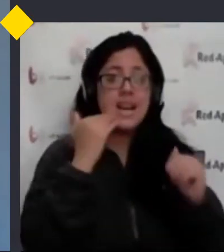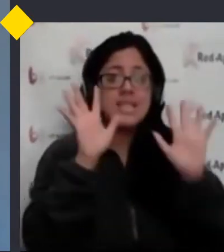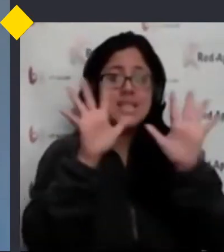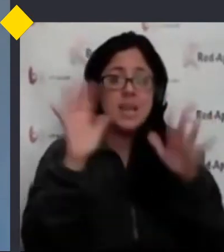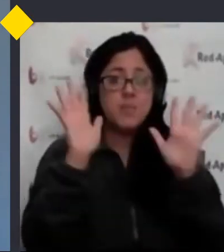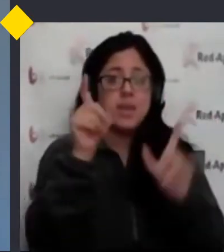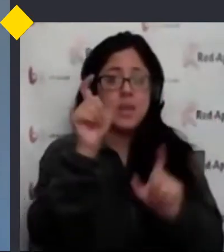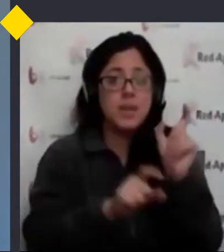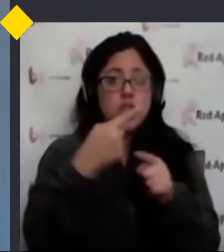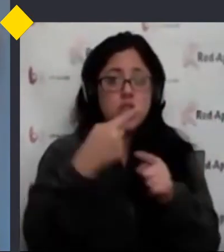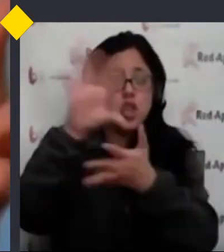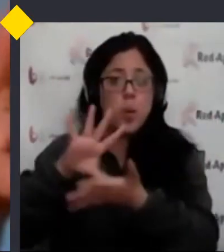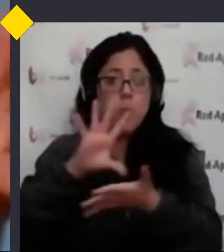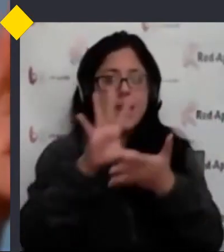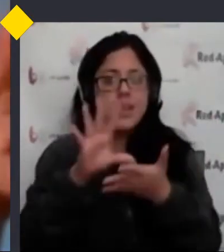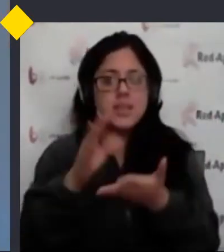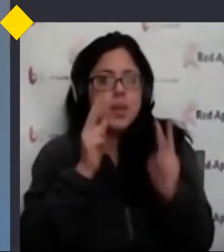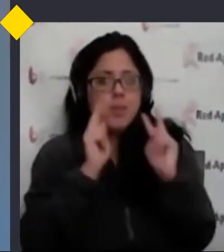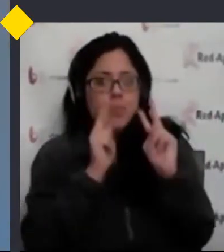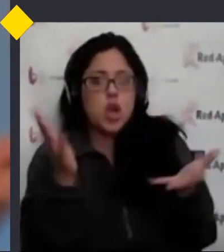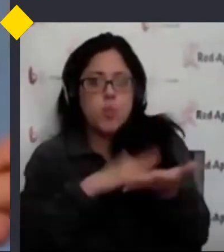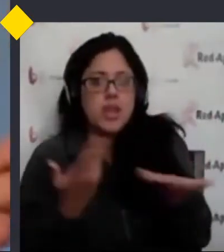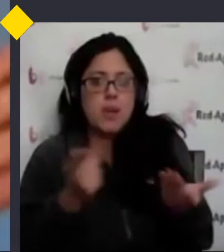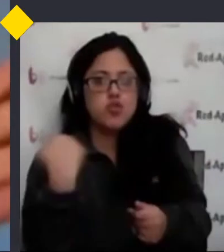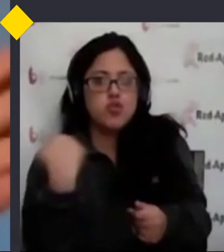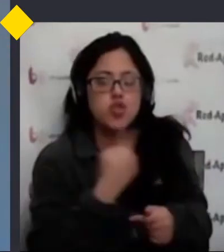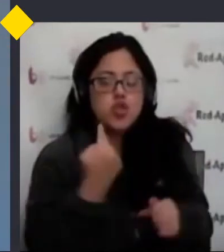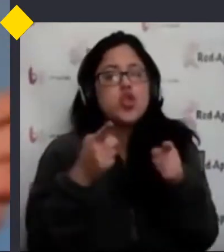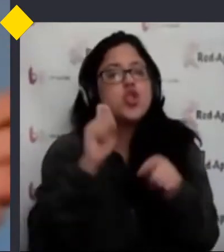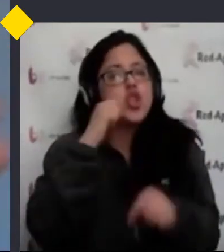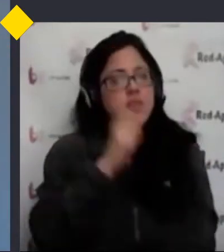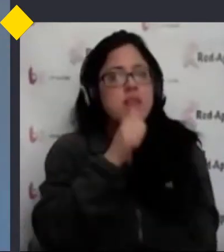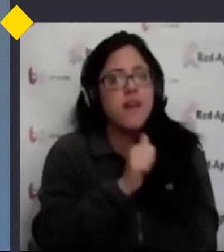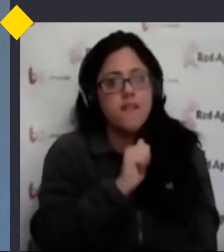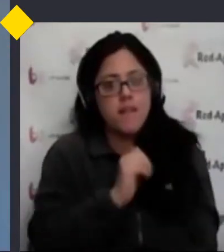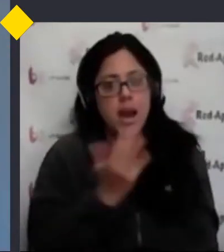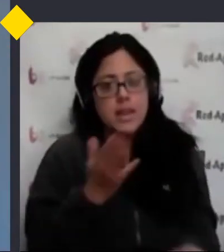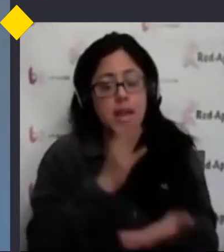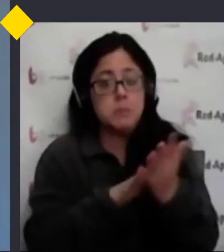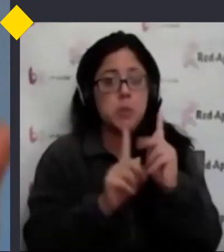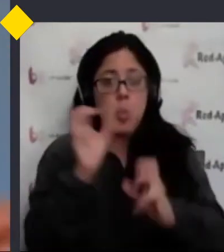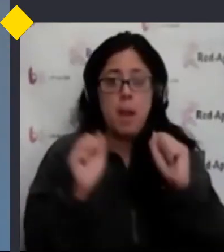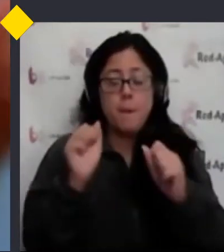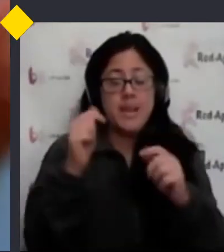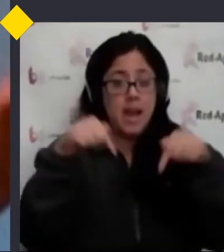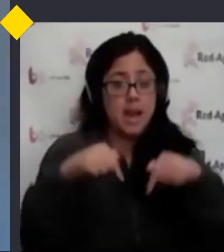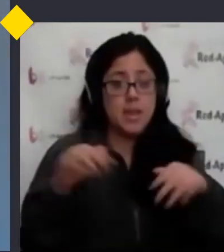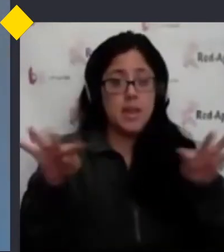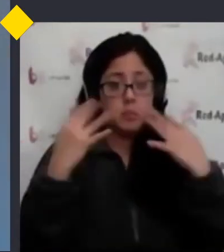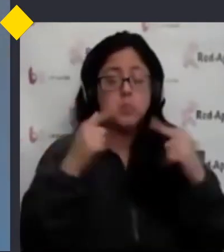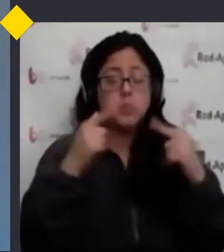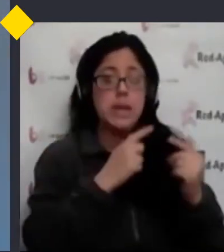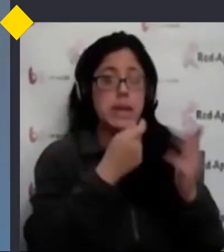migrantes, y para ver, bueno, cómo estamos primero. Entonces, en eso están al debe primero, para medirse. Así que si alguna empresa también está aquí y quiere hacer esta medición, que